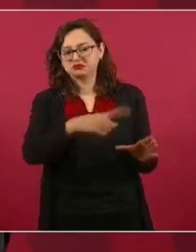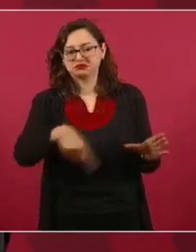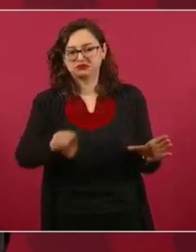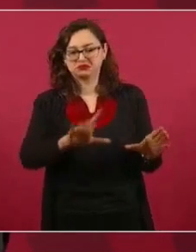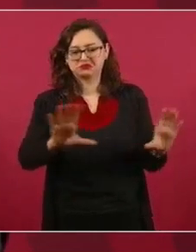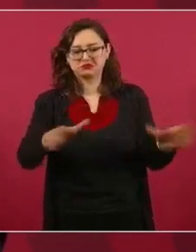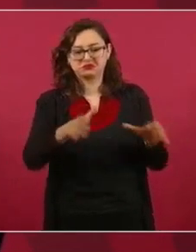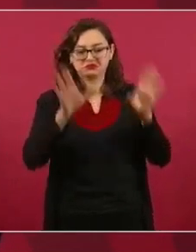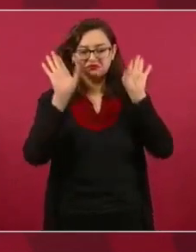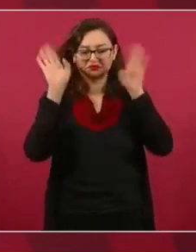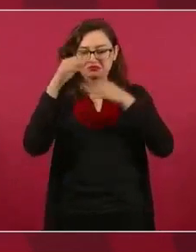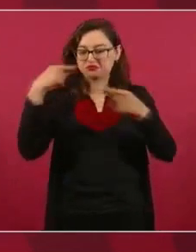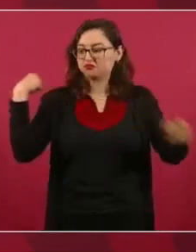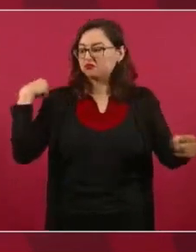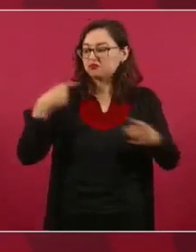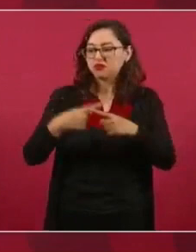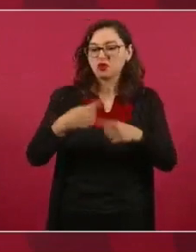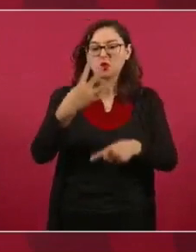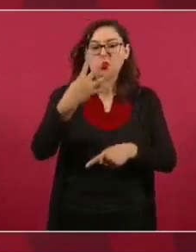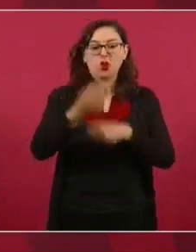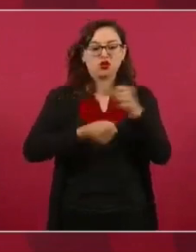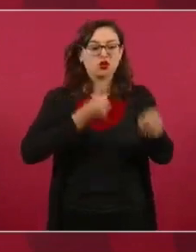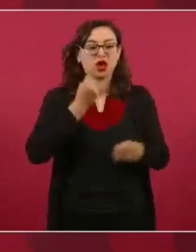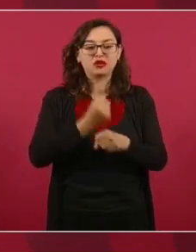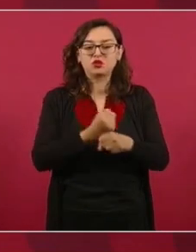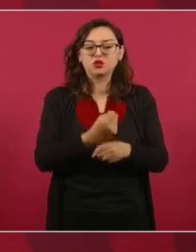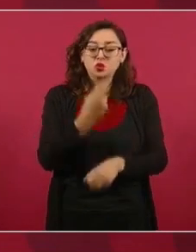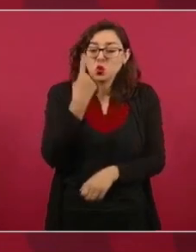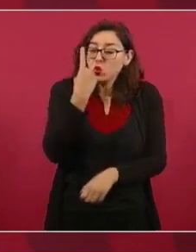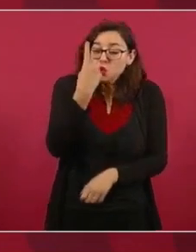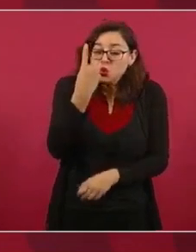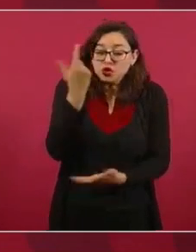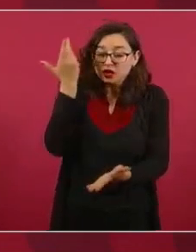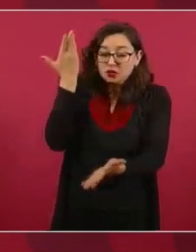en 4 años. Una.